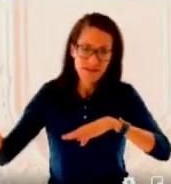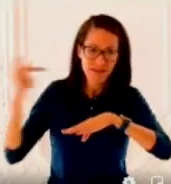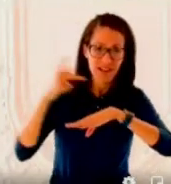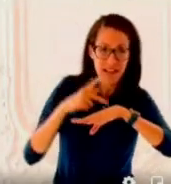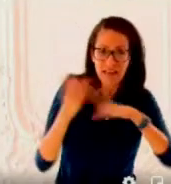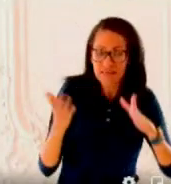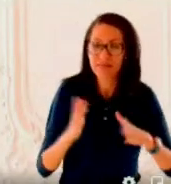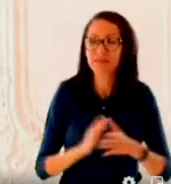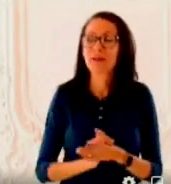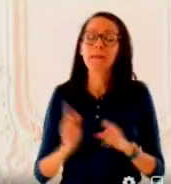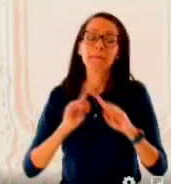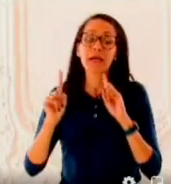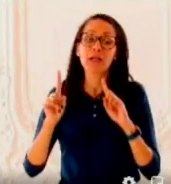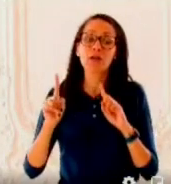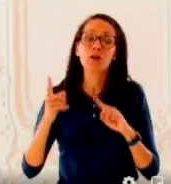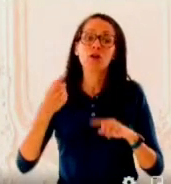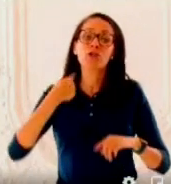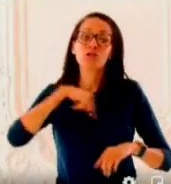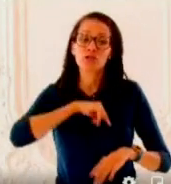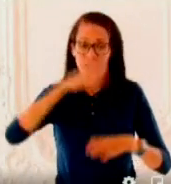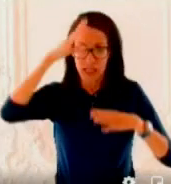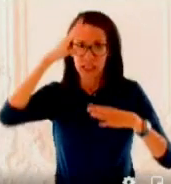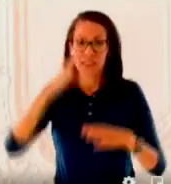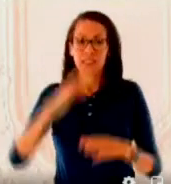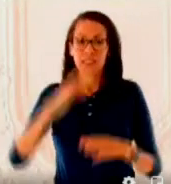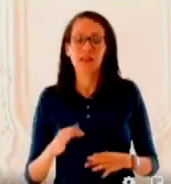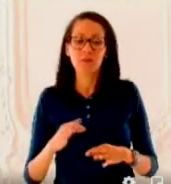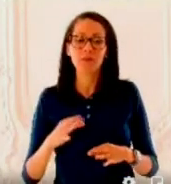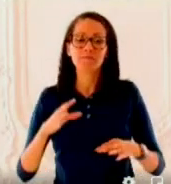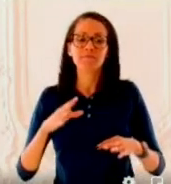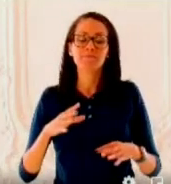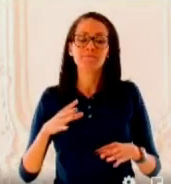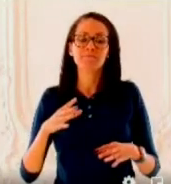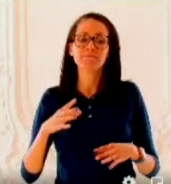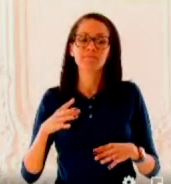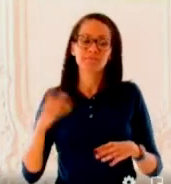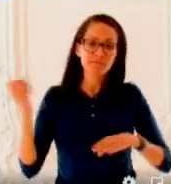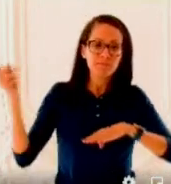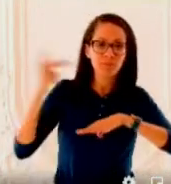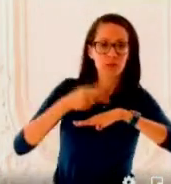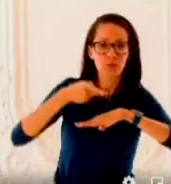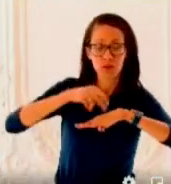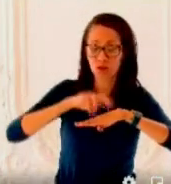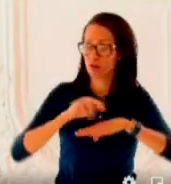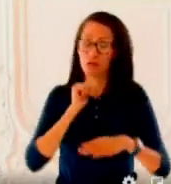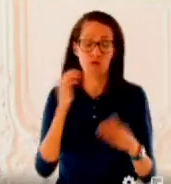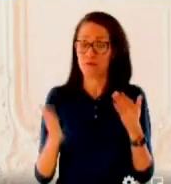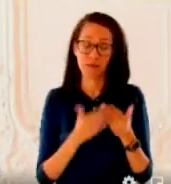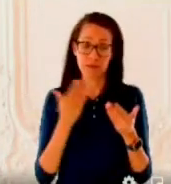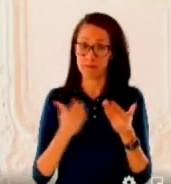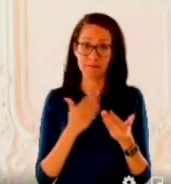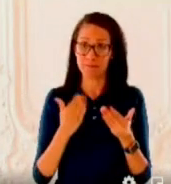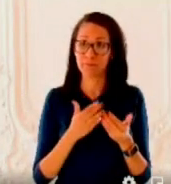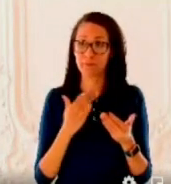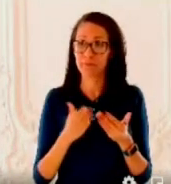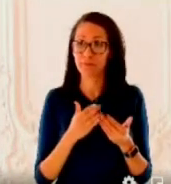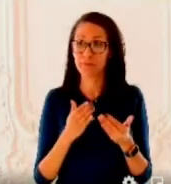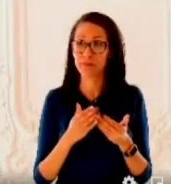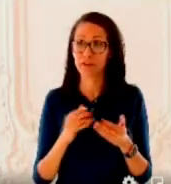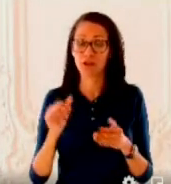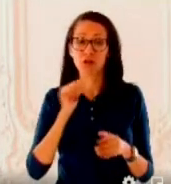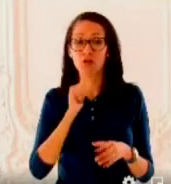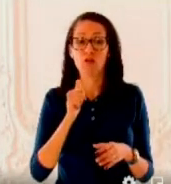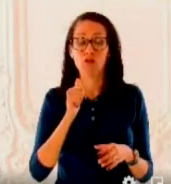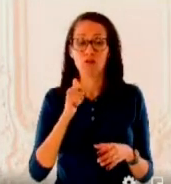haciendo. Pero nosotros decidimos tomar la decisión. No fue fácil, fue una decisión que igual como esta la tomé